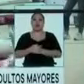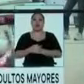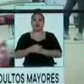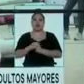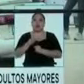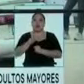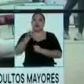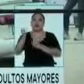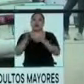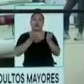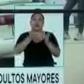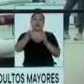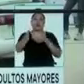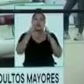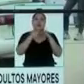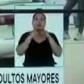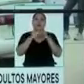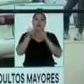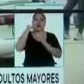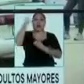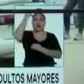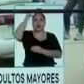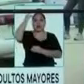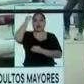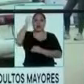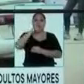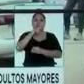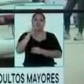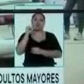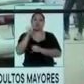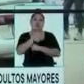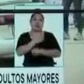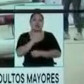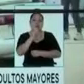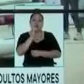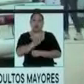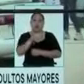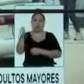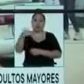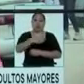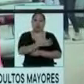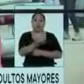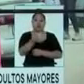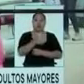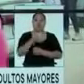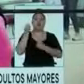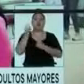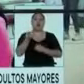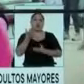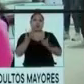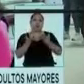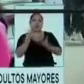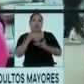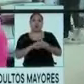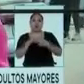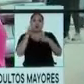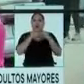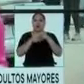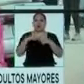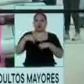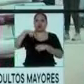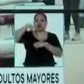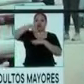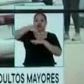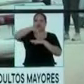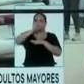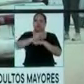mamá, como lo estamos todos. Y sale el señor Ugarte, que está haciendo, se me está cayendo el doctor Ugarte. Porque viene a ser política,